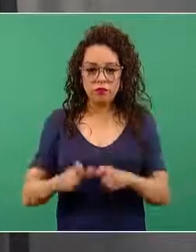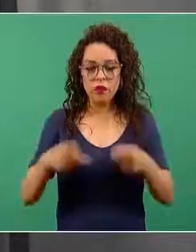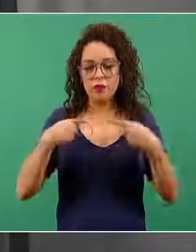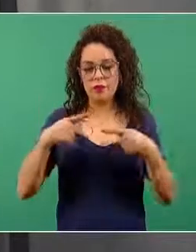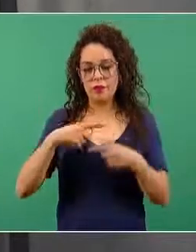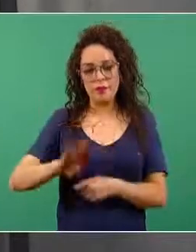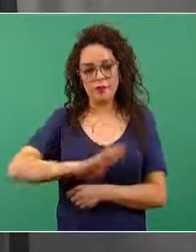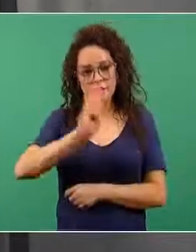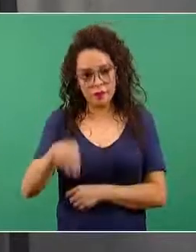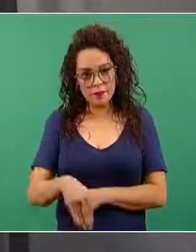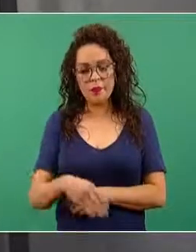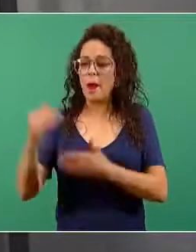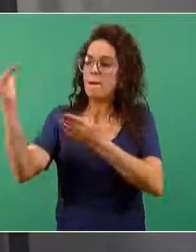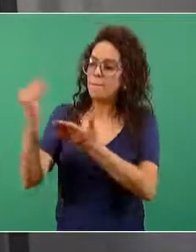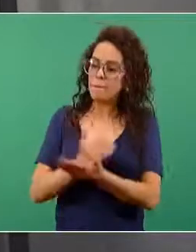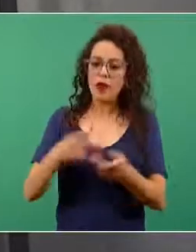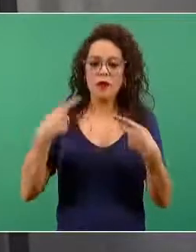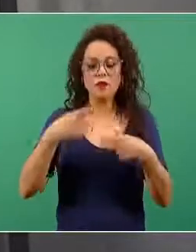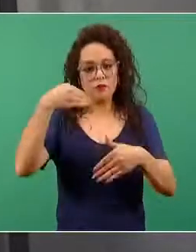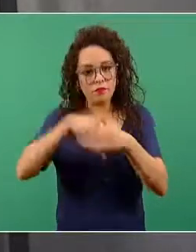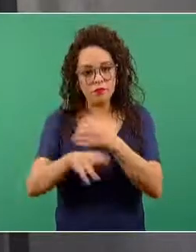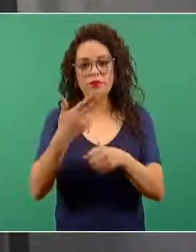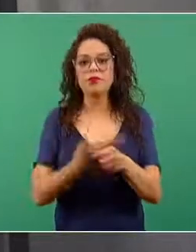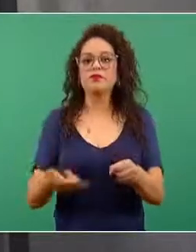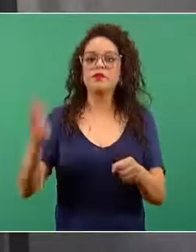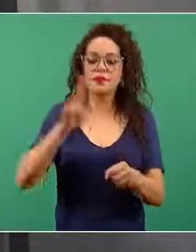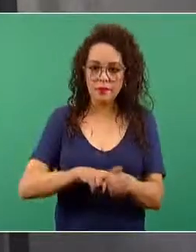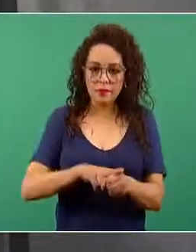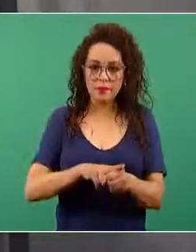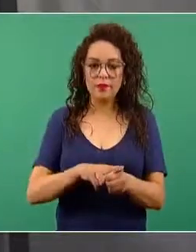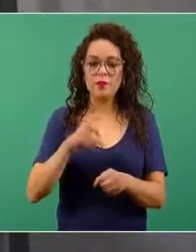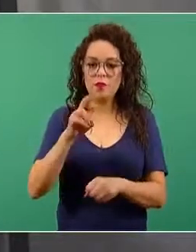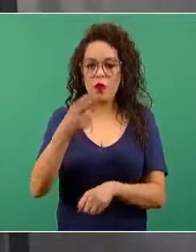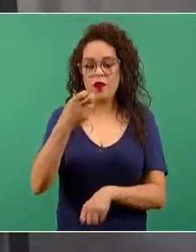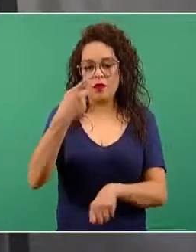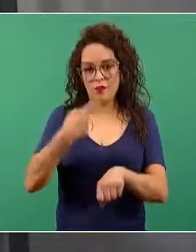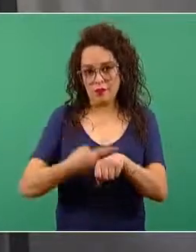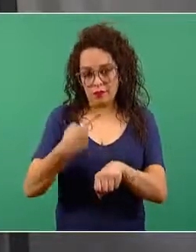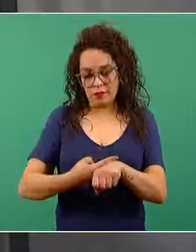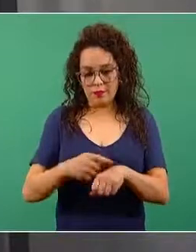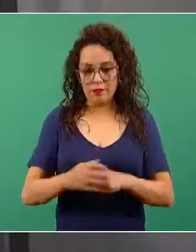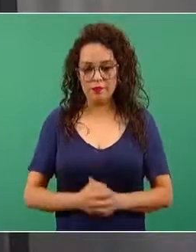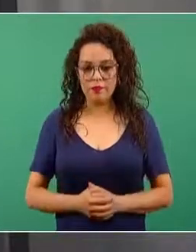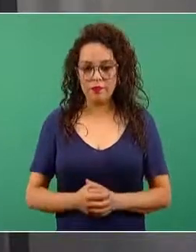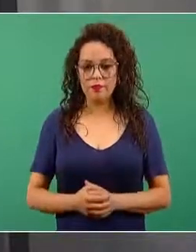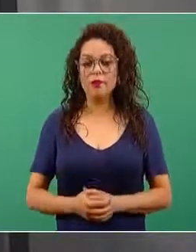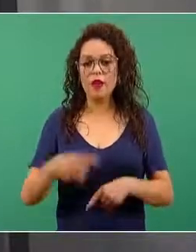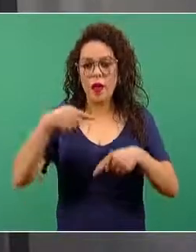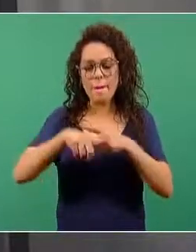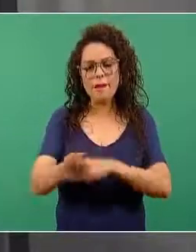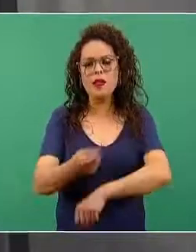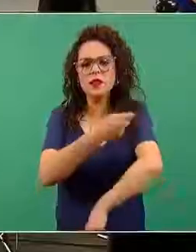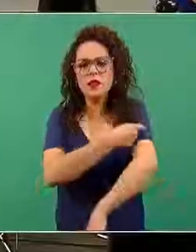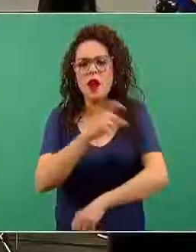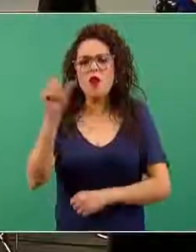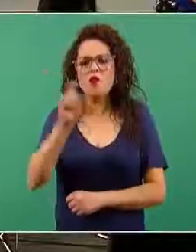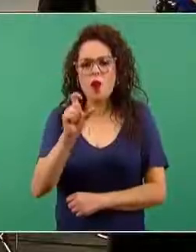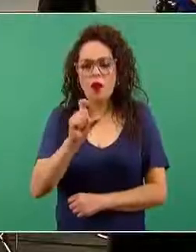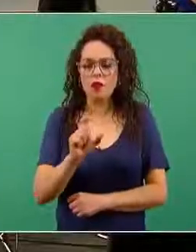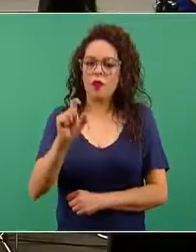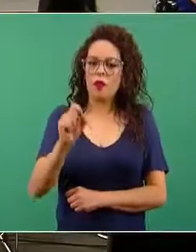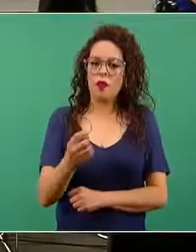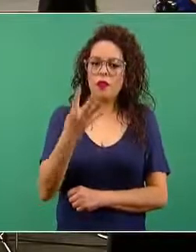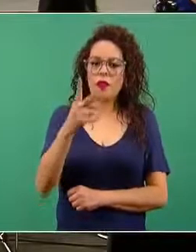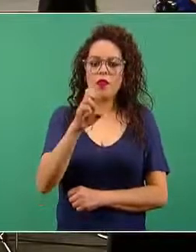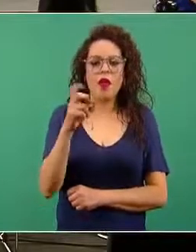hospitalización por COVID o las formas graves de la enfermedad. Estamos vacunando desde el 24 de diciembre. Fuimos el primer país en